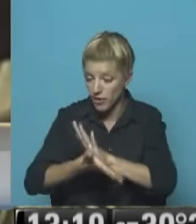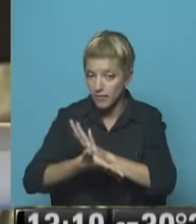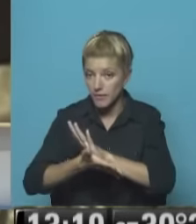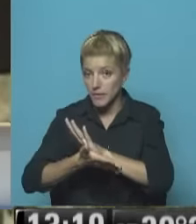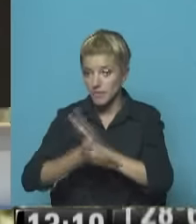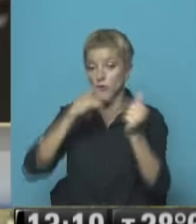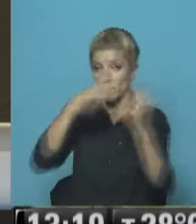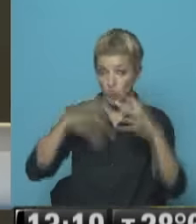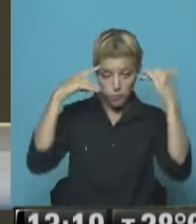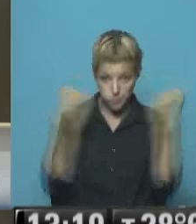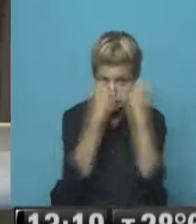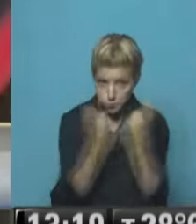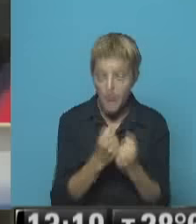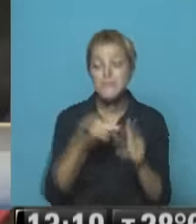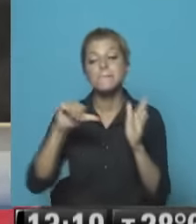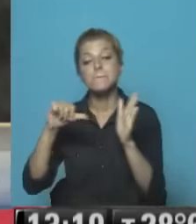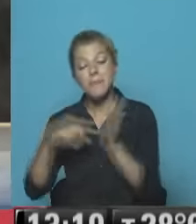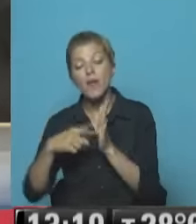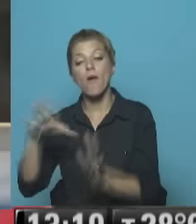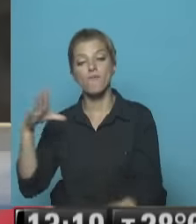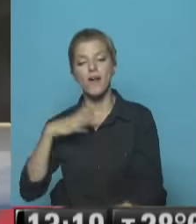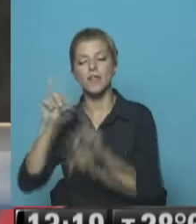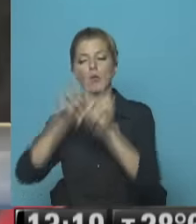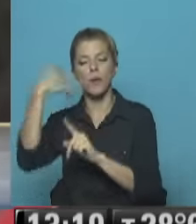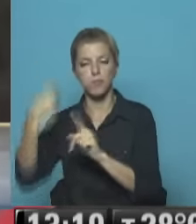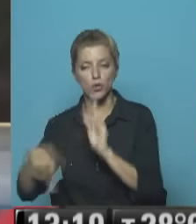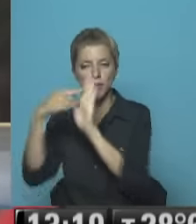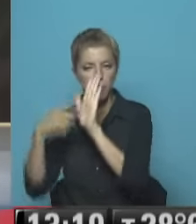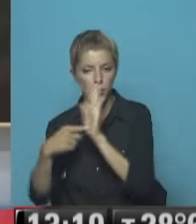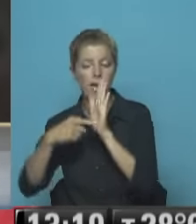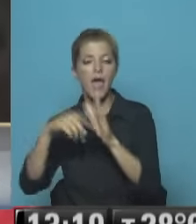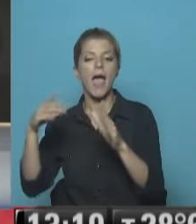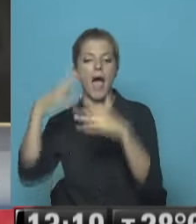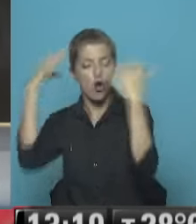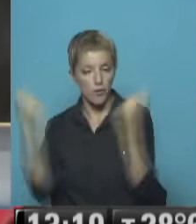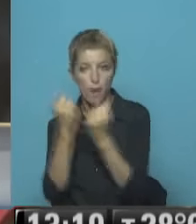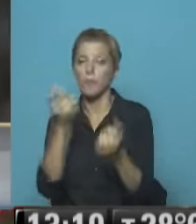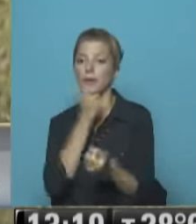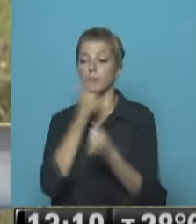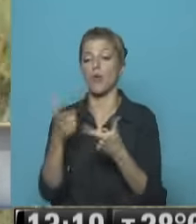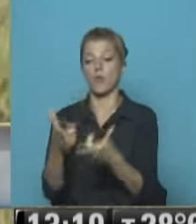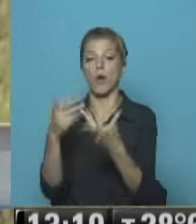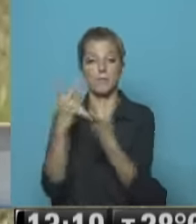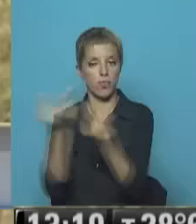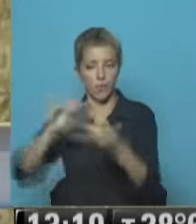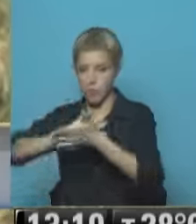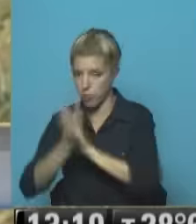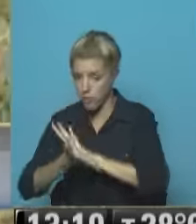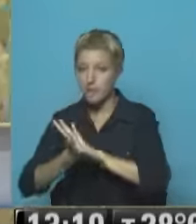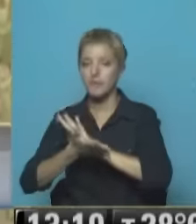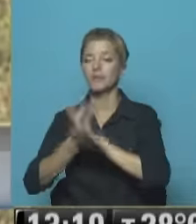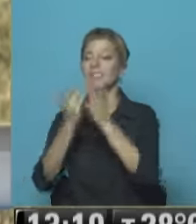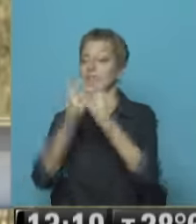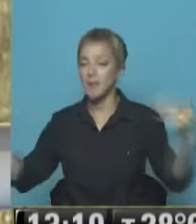resta concretar aspectos como la desmovilización de los combatientes, la entrega de armas y nada menos que el fin